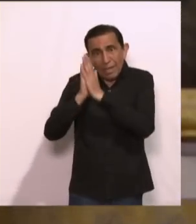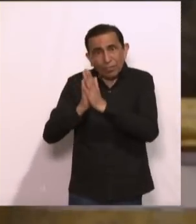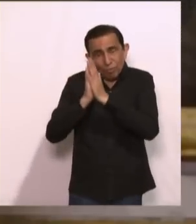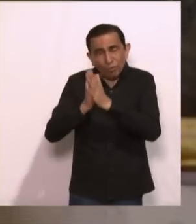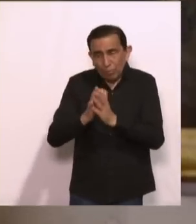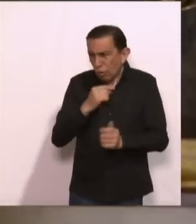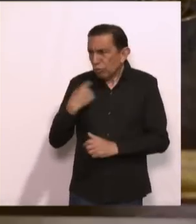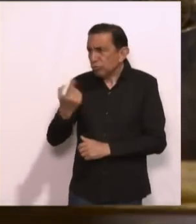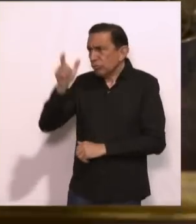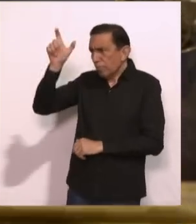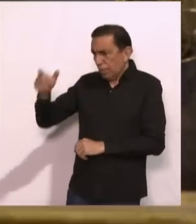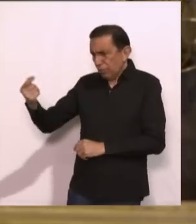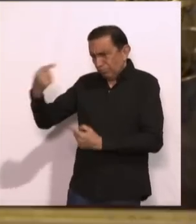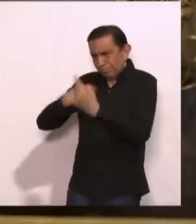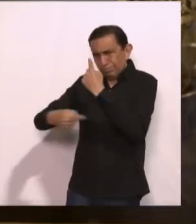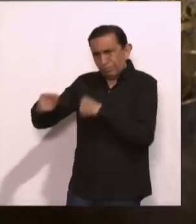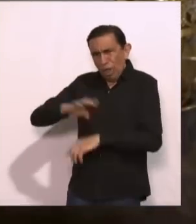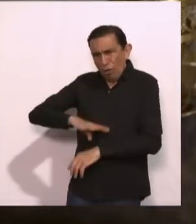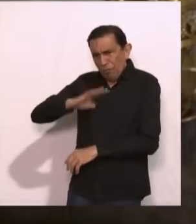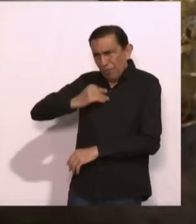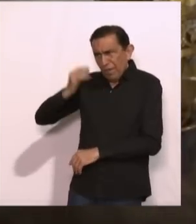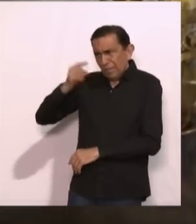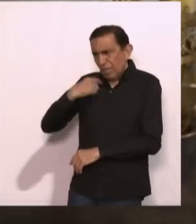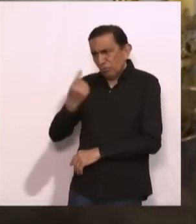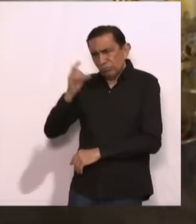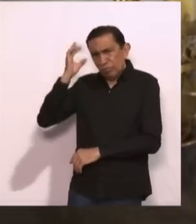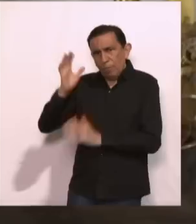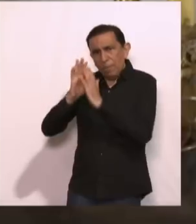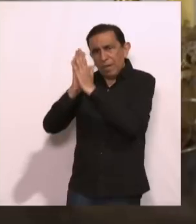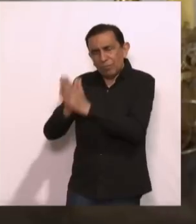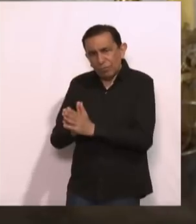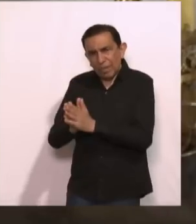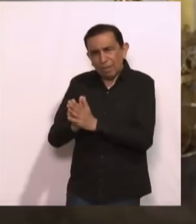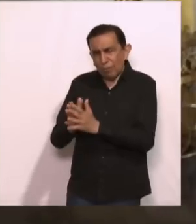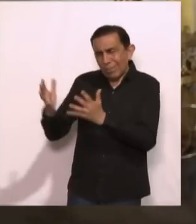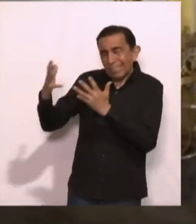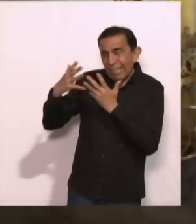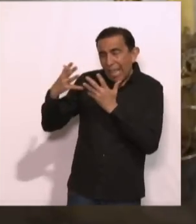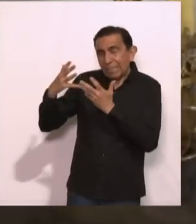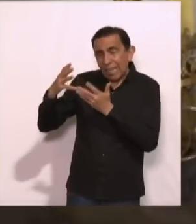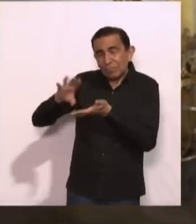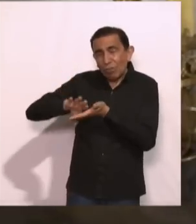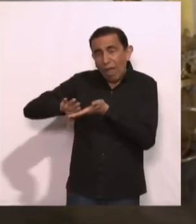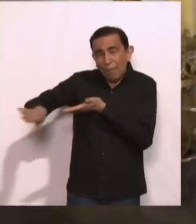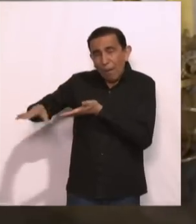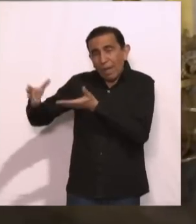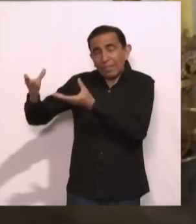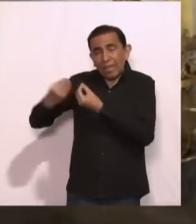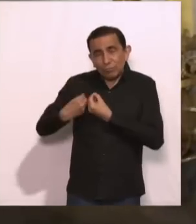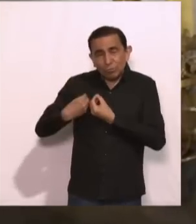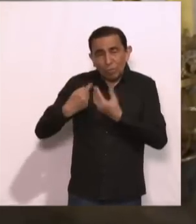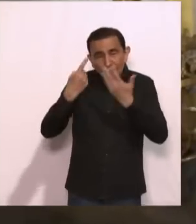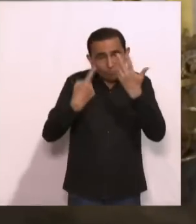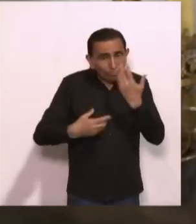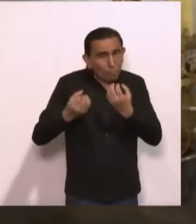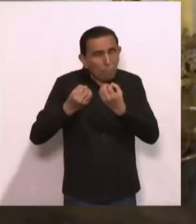también nosotros perdonamos a los que nos ofenden. No nos dejes caer en la tentación y